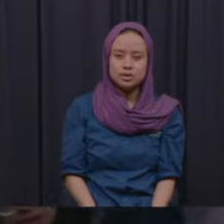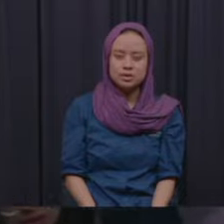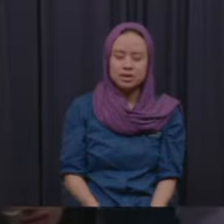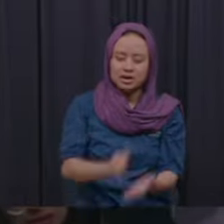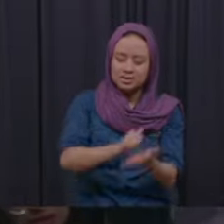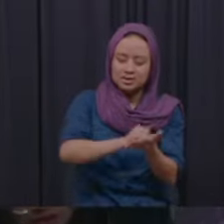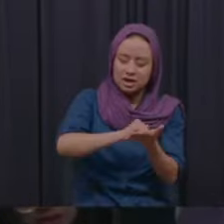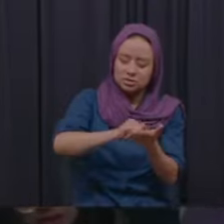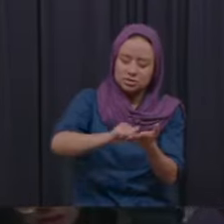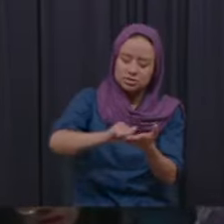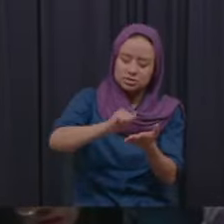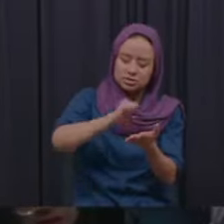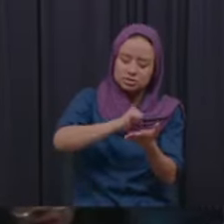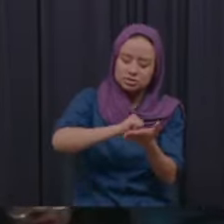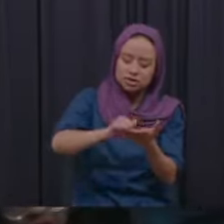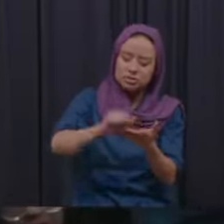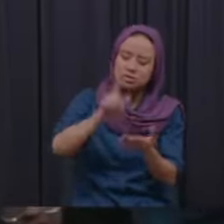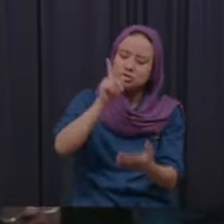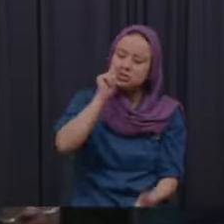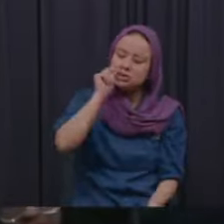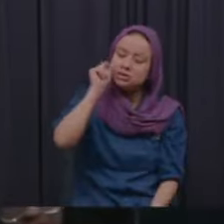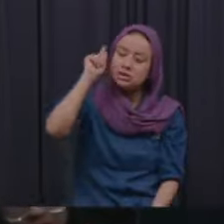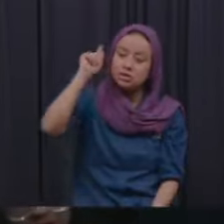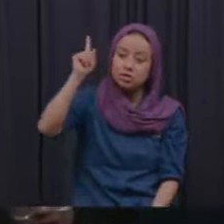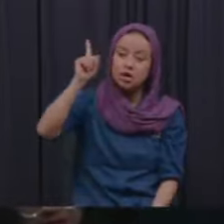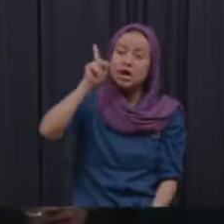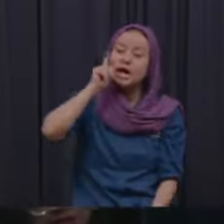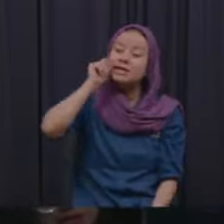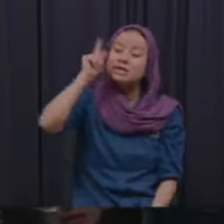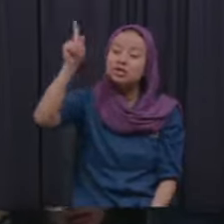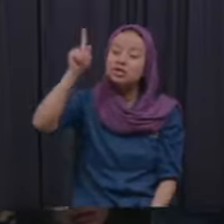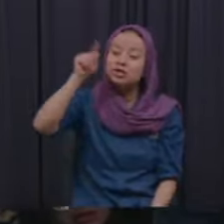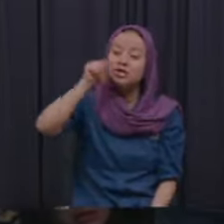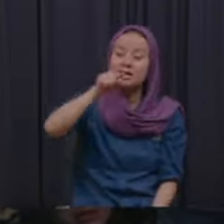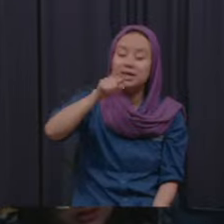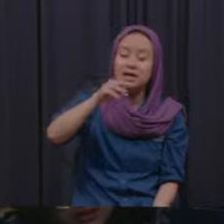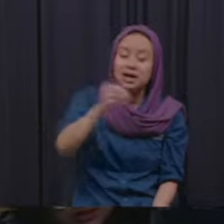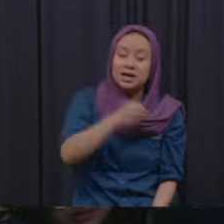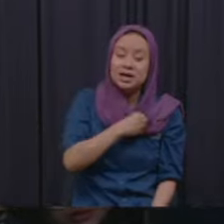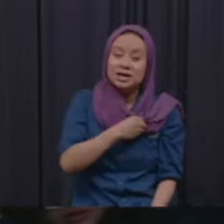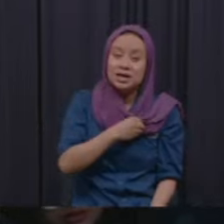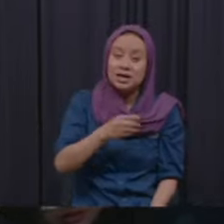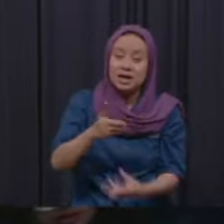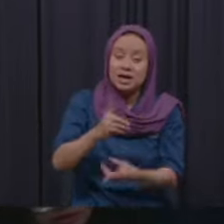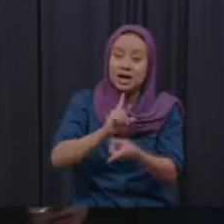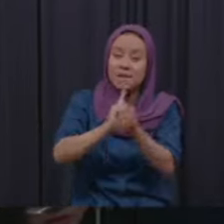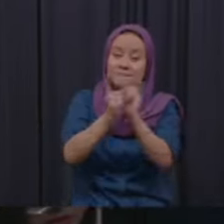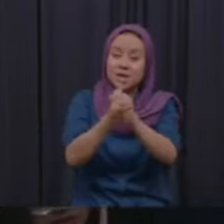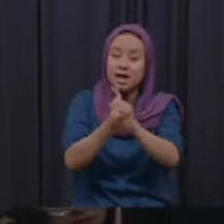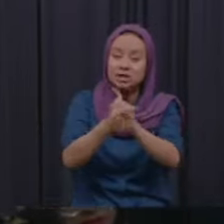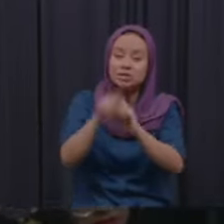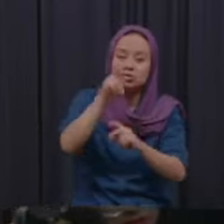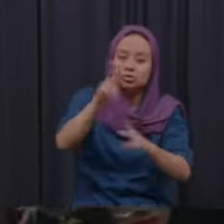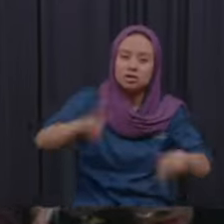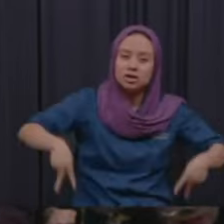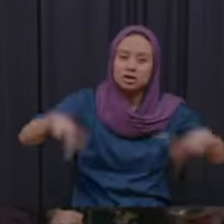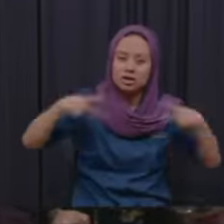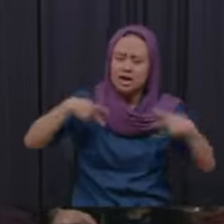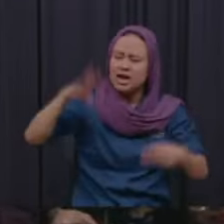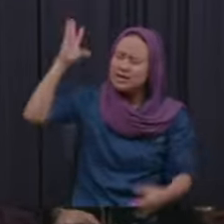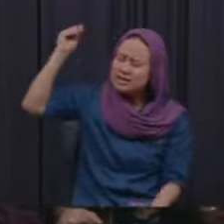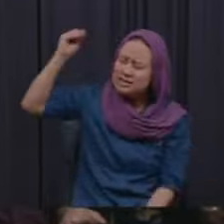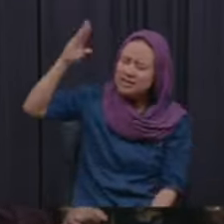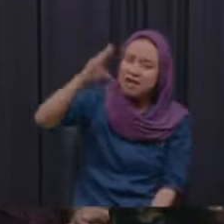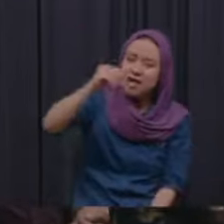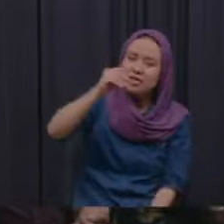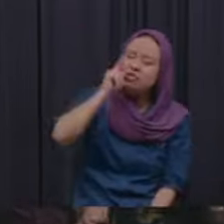Santo Dios, allá atrás también está operando el Señor. También está obrando el Señor.